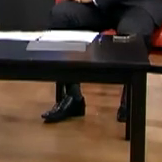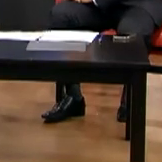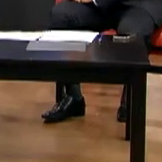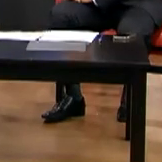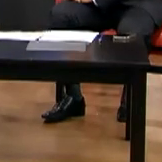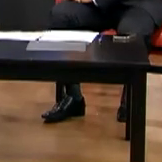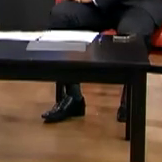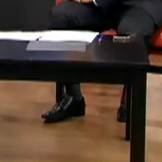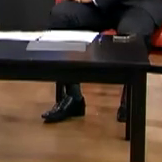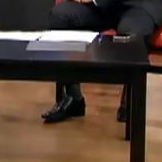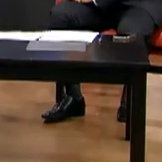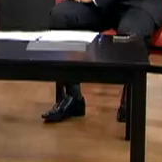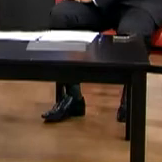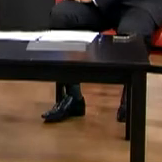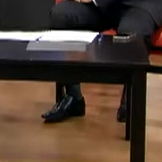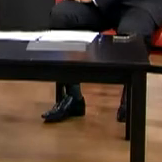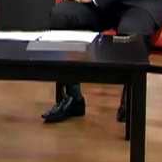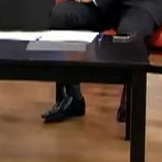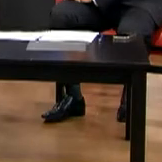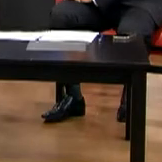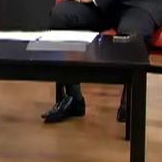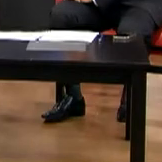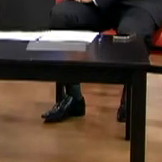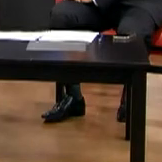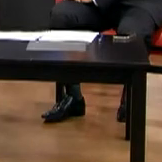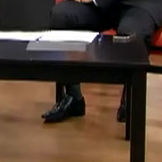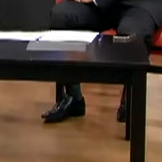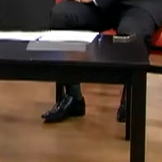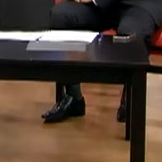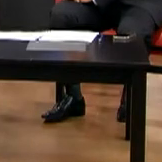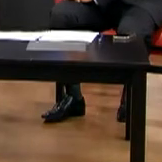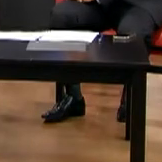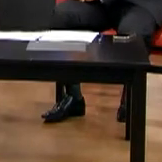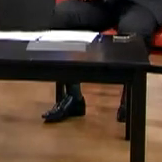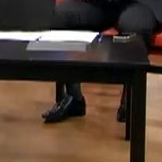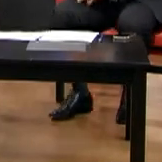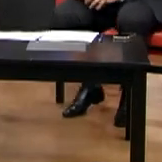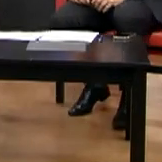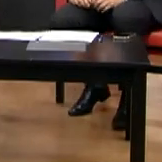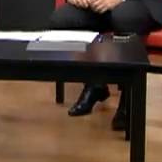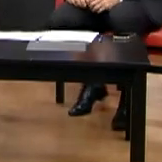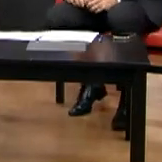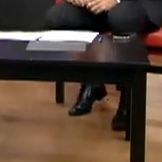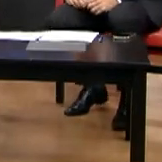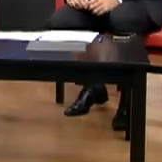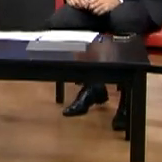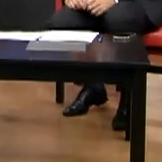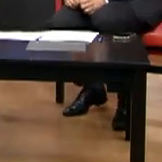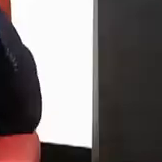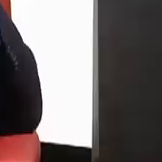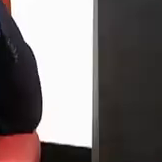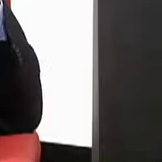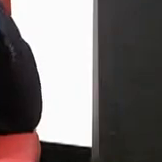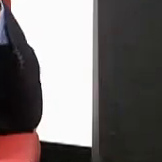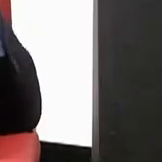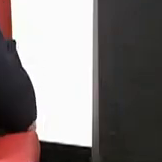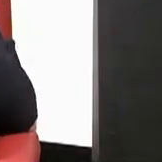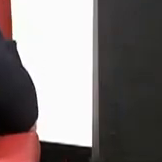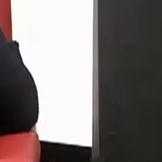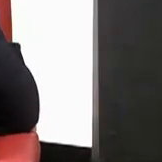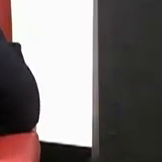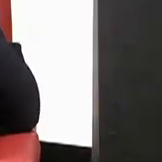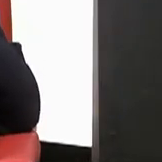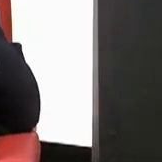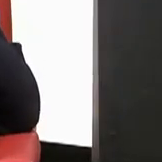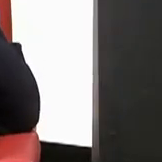del último fin de semana de octubre, es decir, nosotros tenemos una medición previa que no publicamos porque exactamente